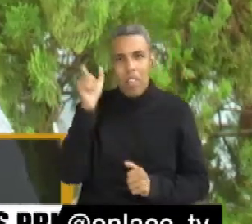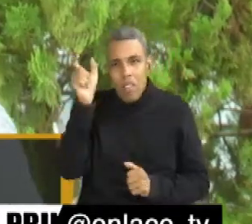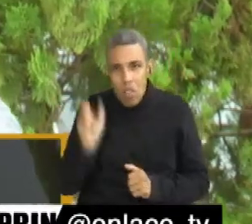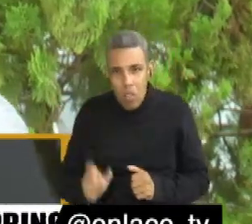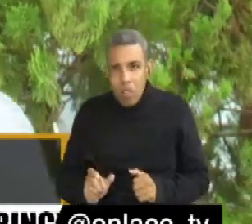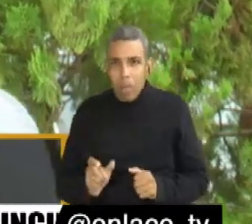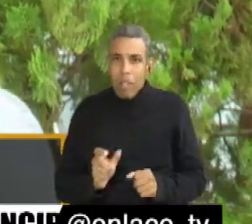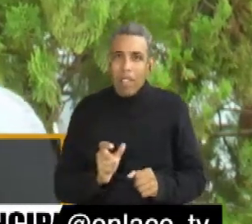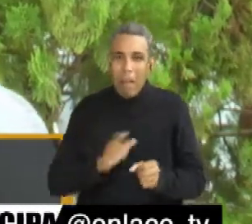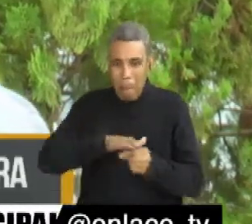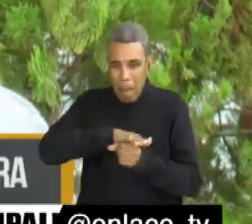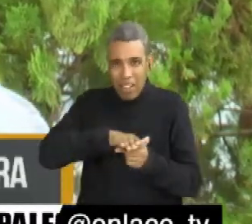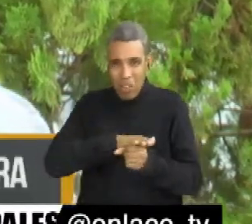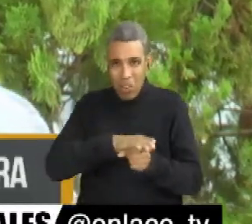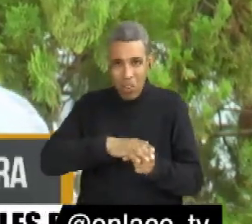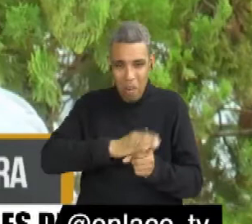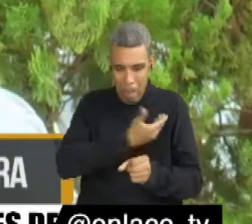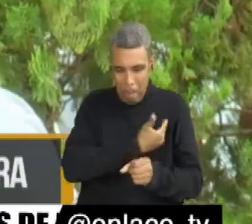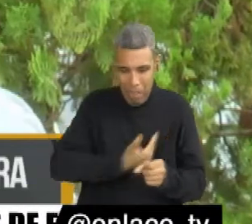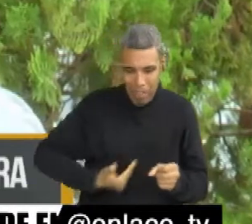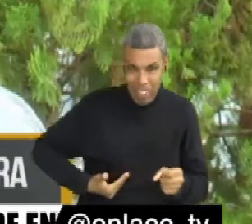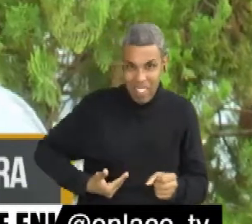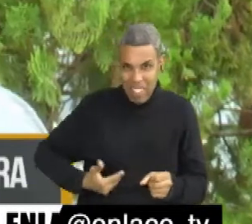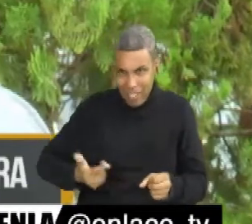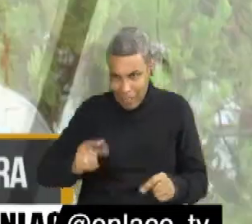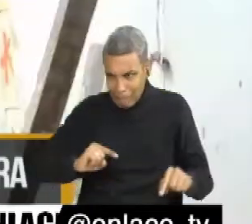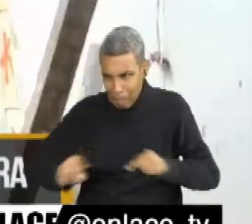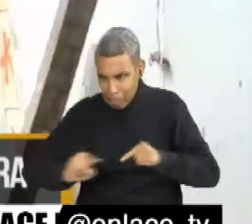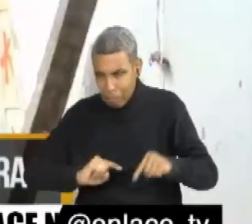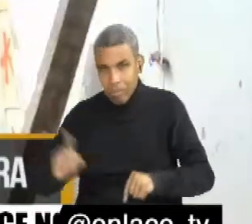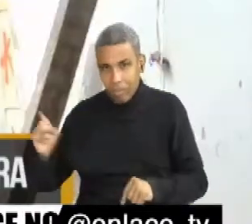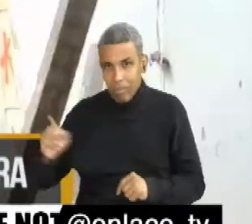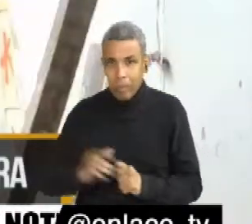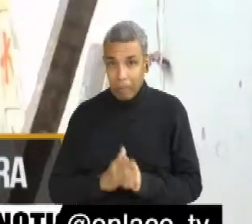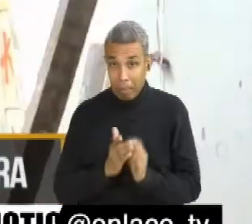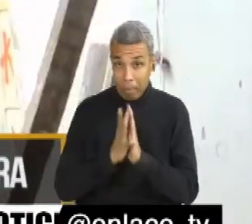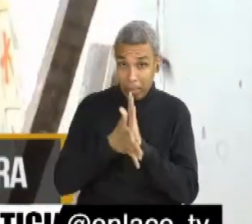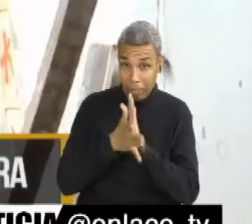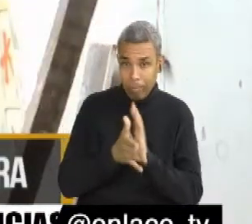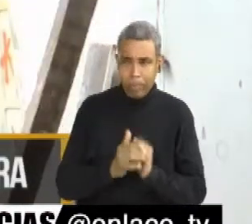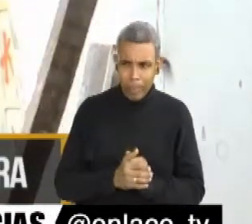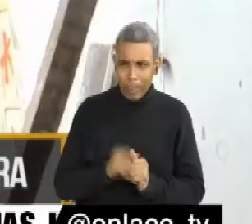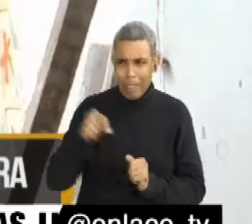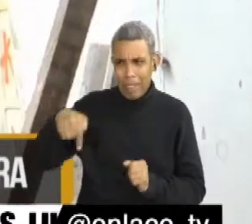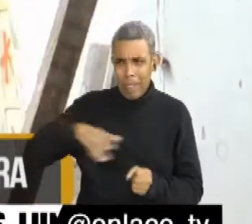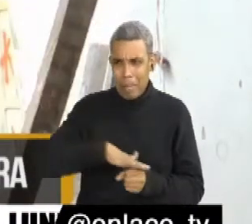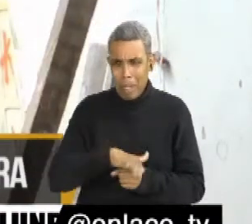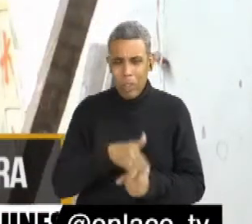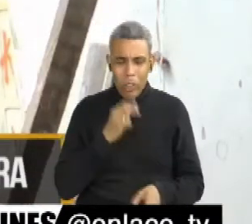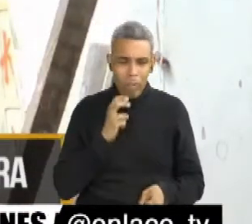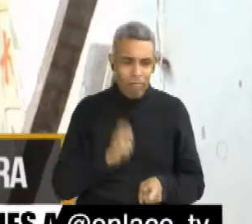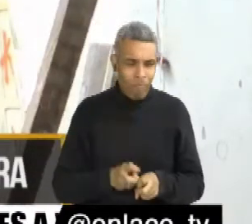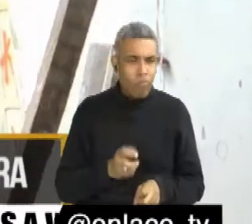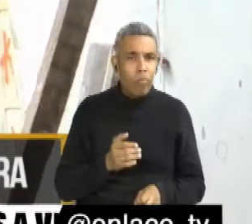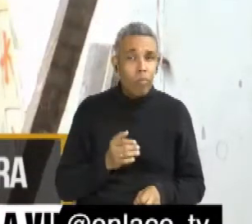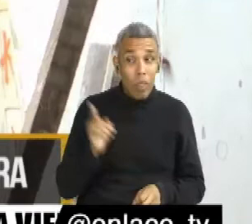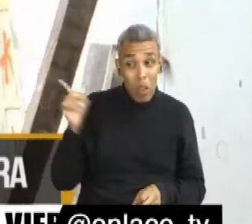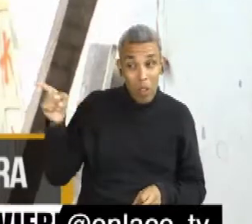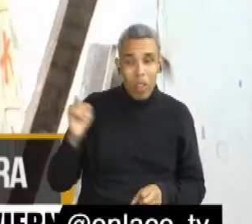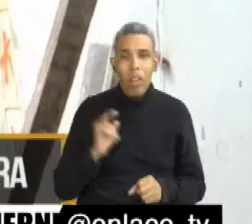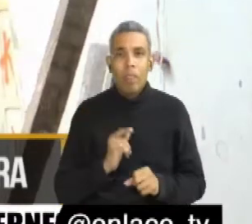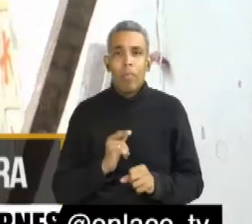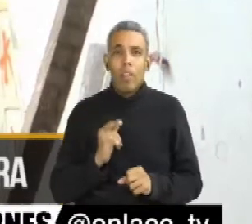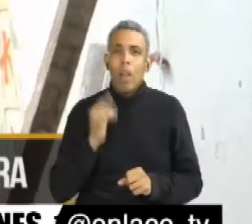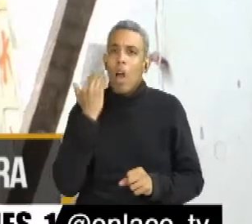señora Damaris Zapata Cifuente tiene un problema en la casa, que la casa se le